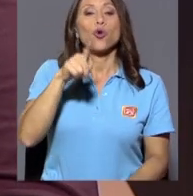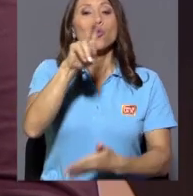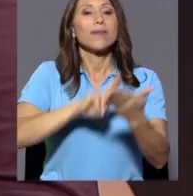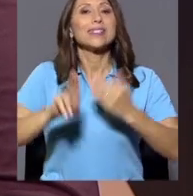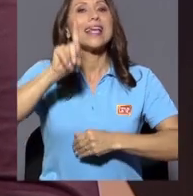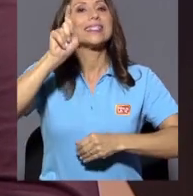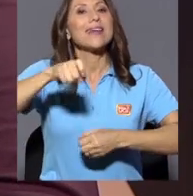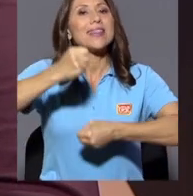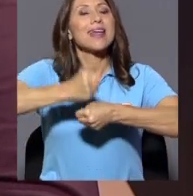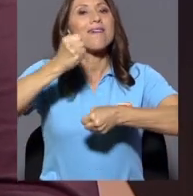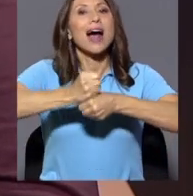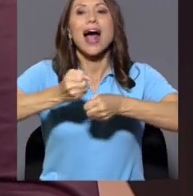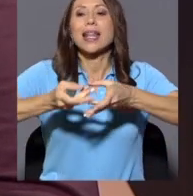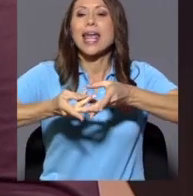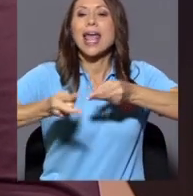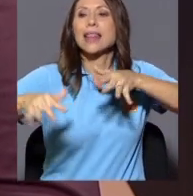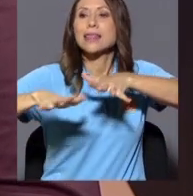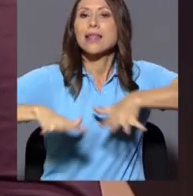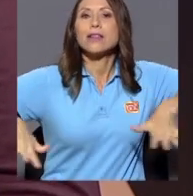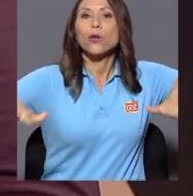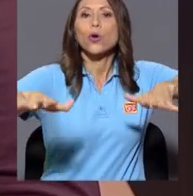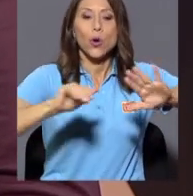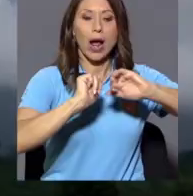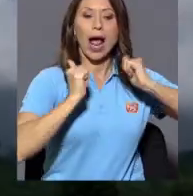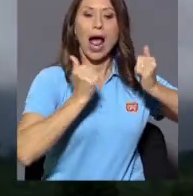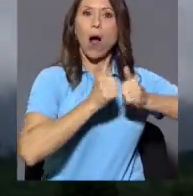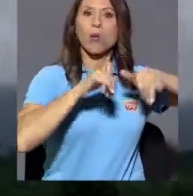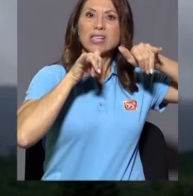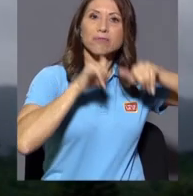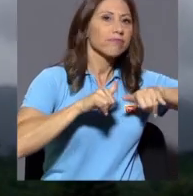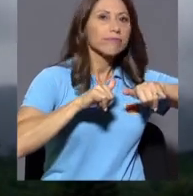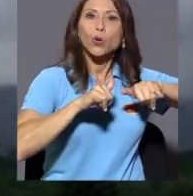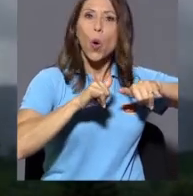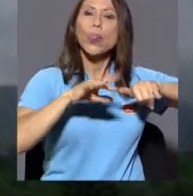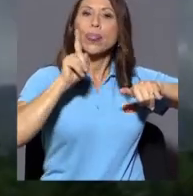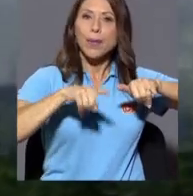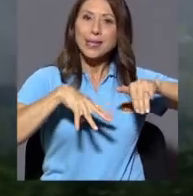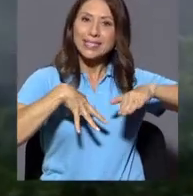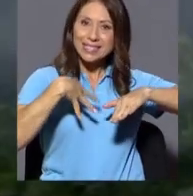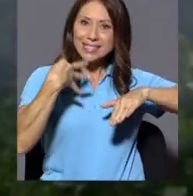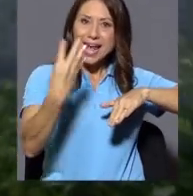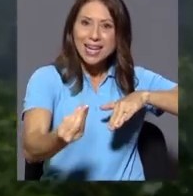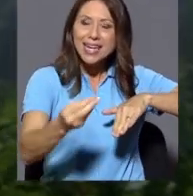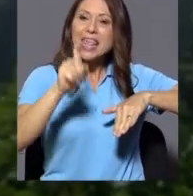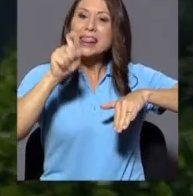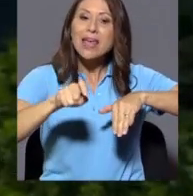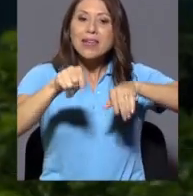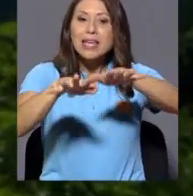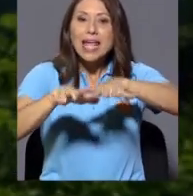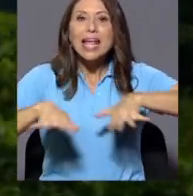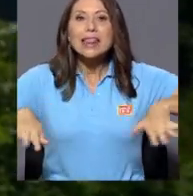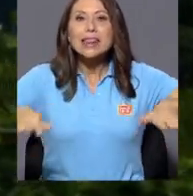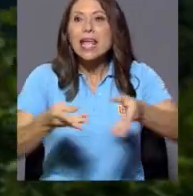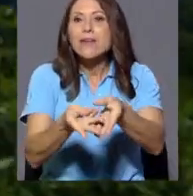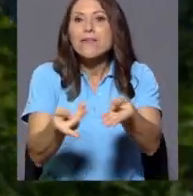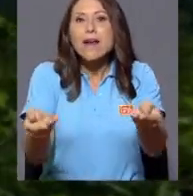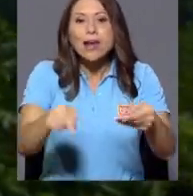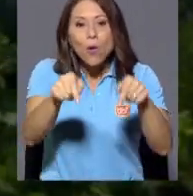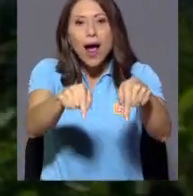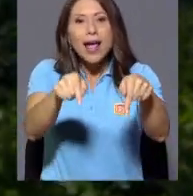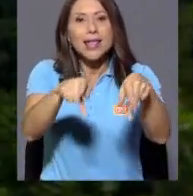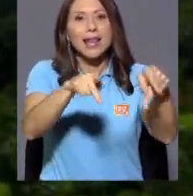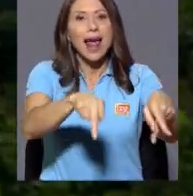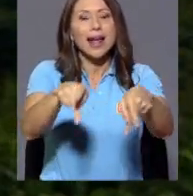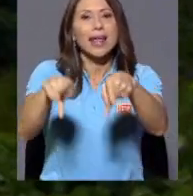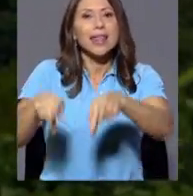territorio tienen que salir de las aulas tienen que estar presentes en el terreno ahí donde está la gente con sus problemas